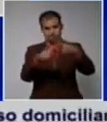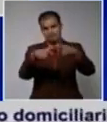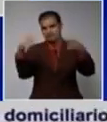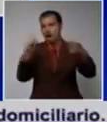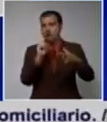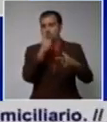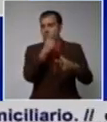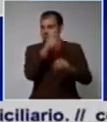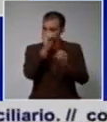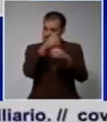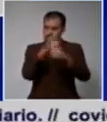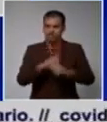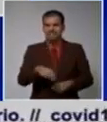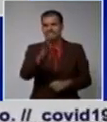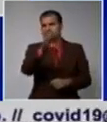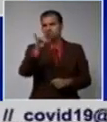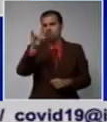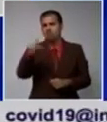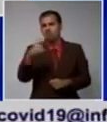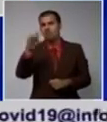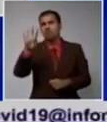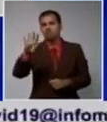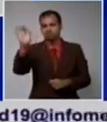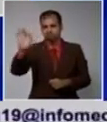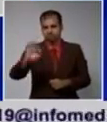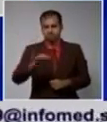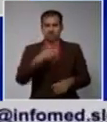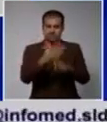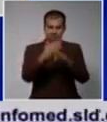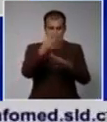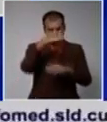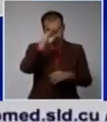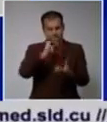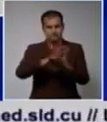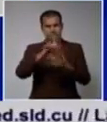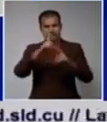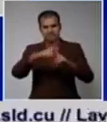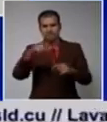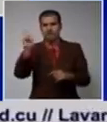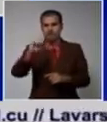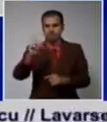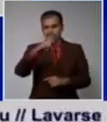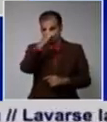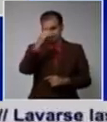39,4%, Santiago de Cuba, Matanzas, Camagüey, Santi Espíritu, Pinar,